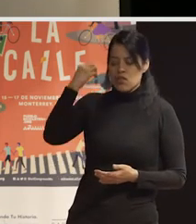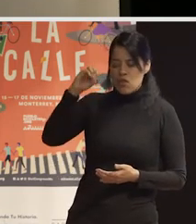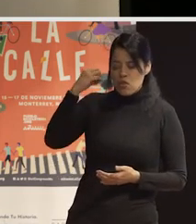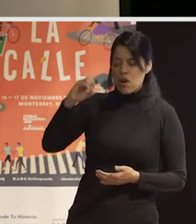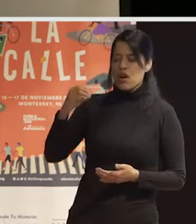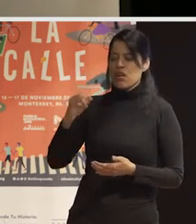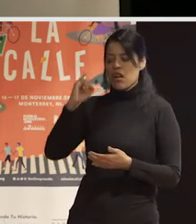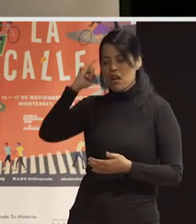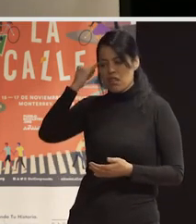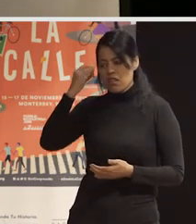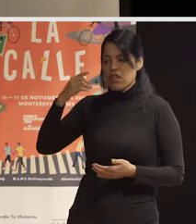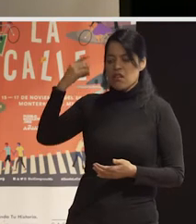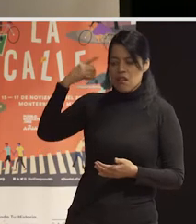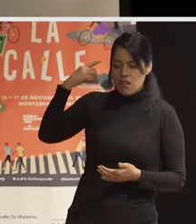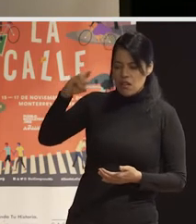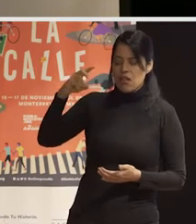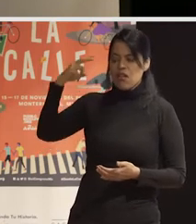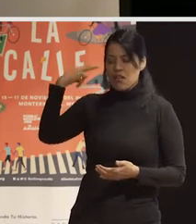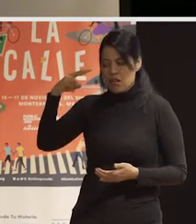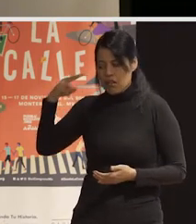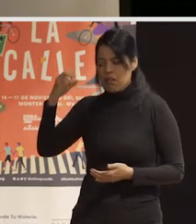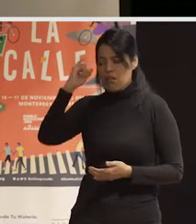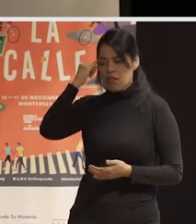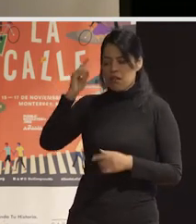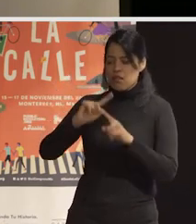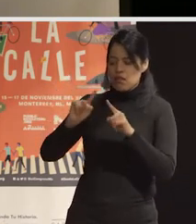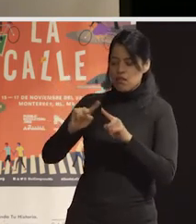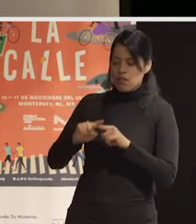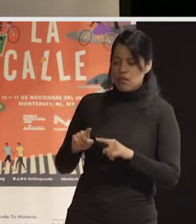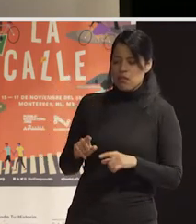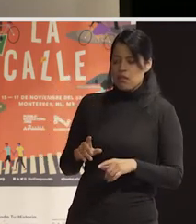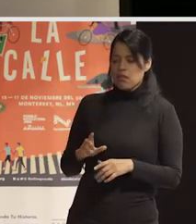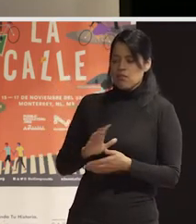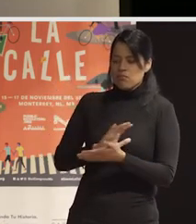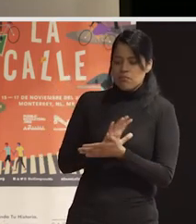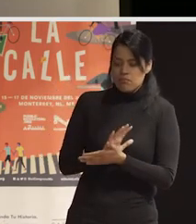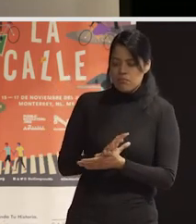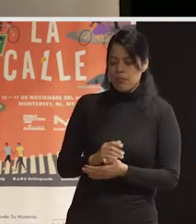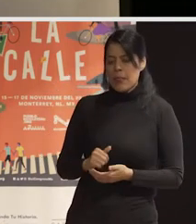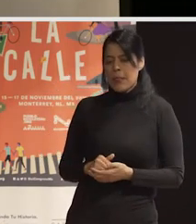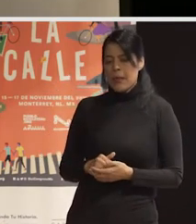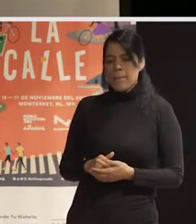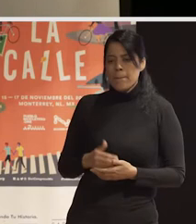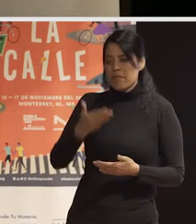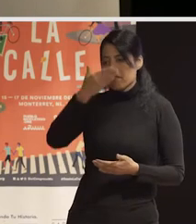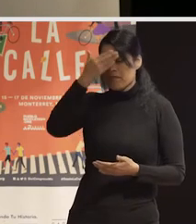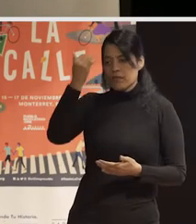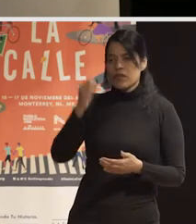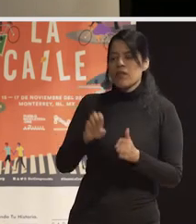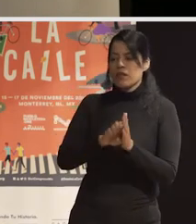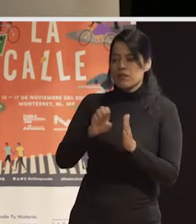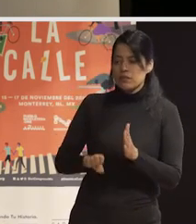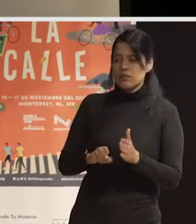de querétaro de veracruz y a veces lo triste es que ni siquiera nos damos cuenta hay ejemplos